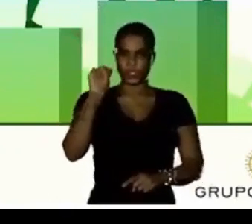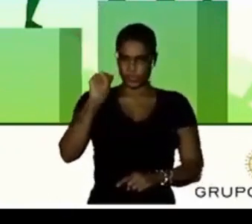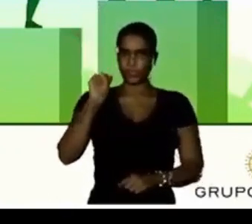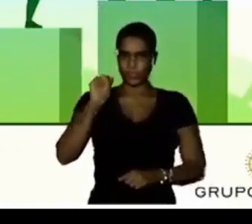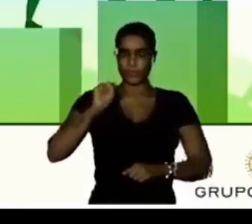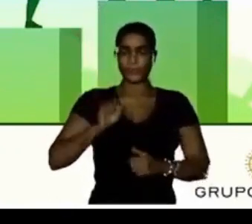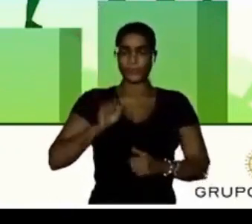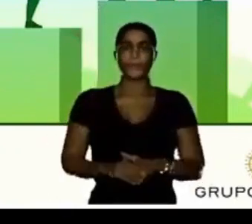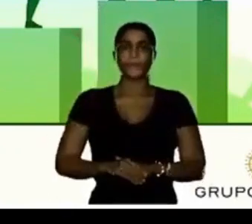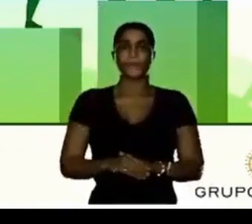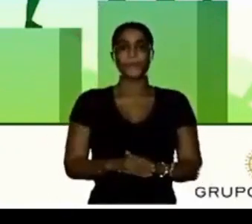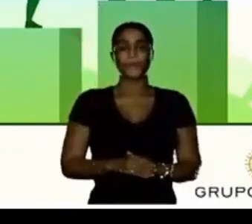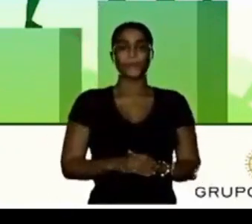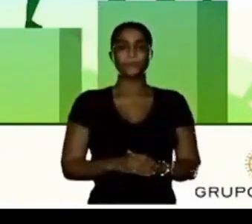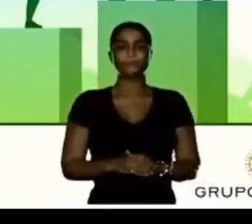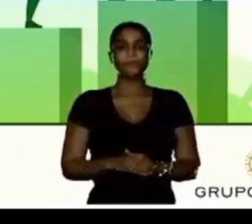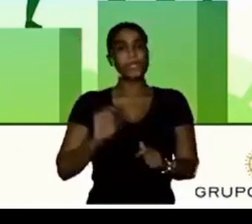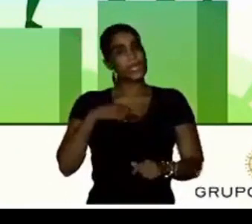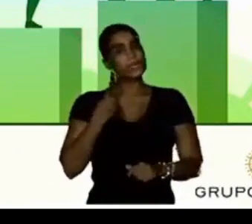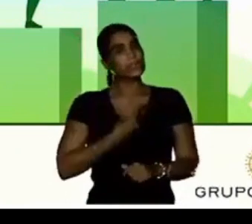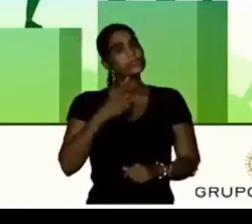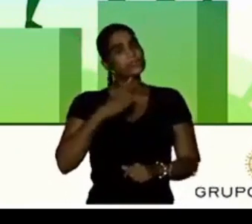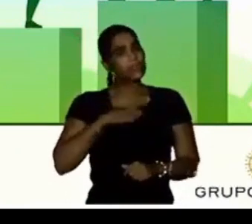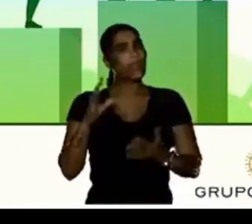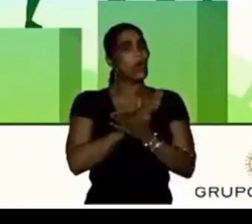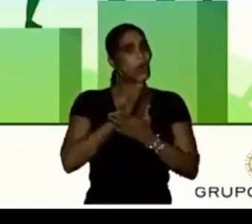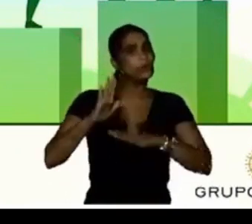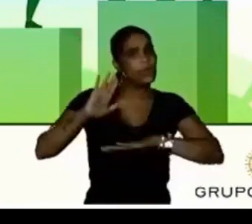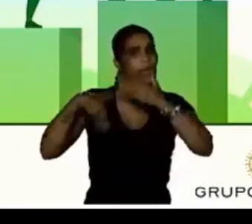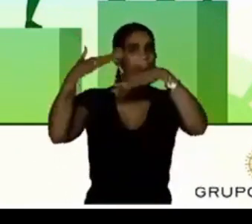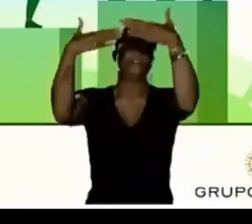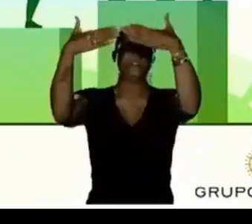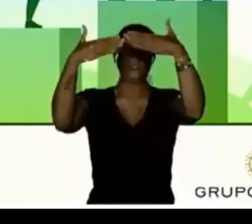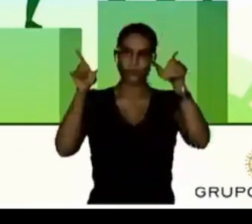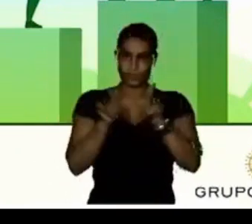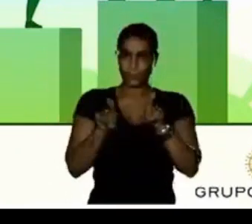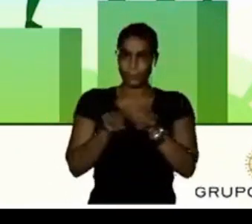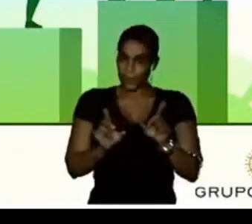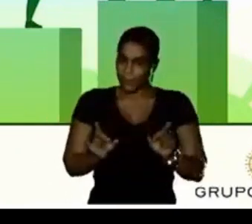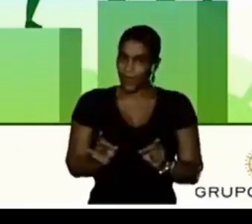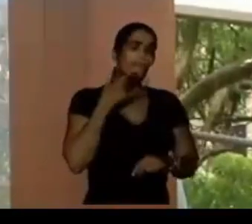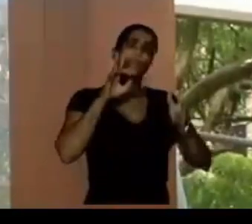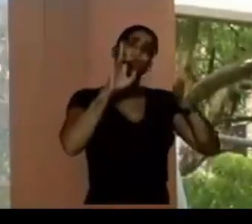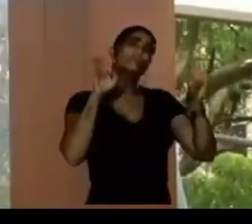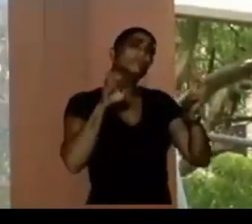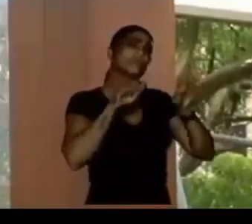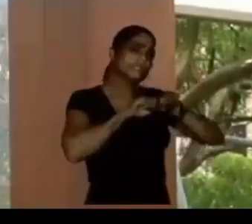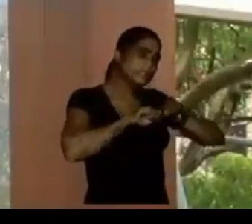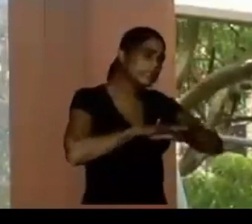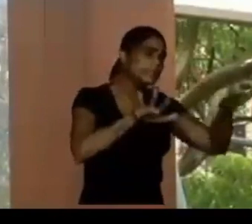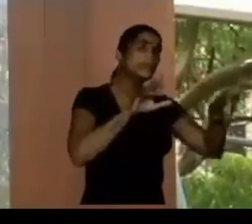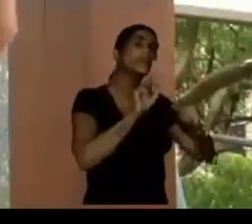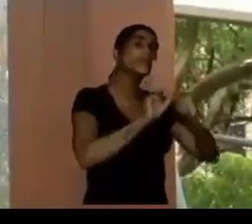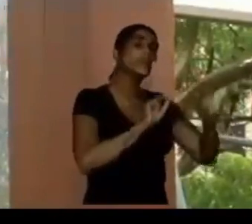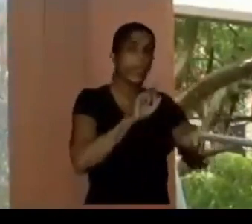de 1.5 billones van a venir del mercado internacional. Y nosotros tenemos grandes avances también en la frente de expansión. Me gustaría comentar